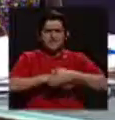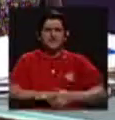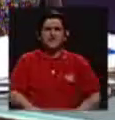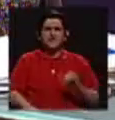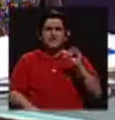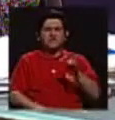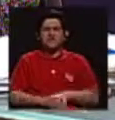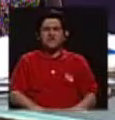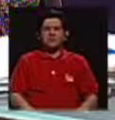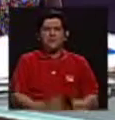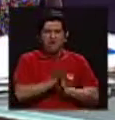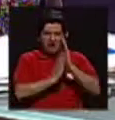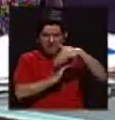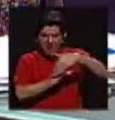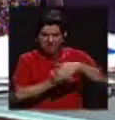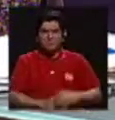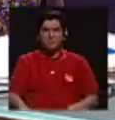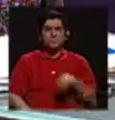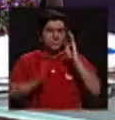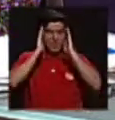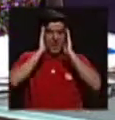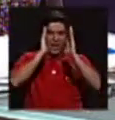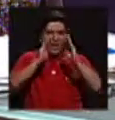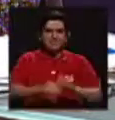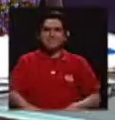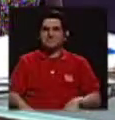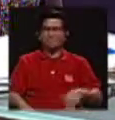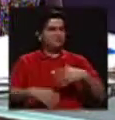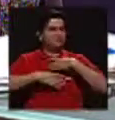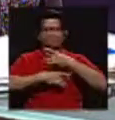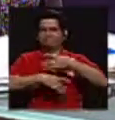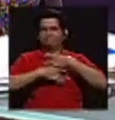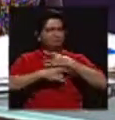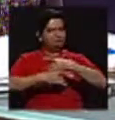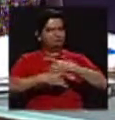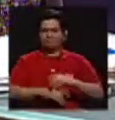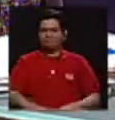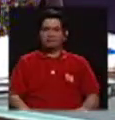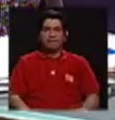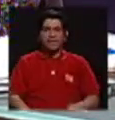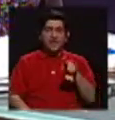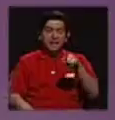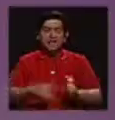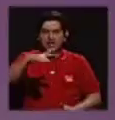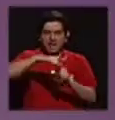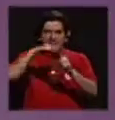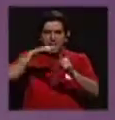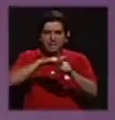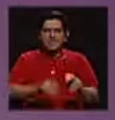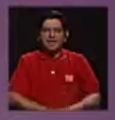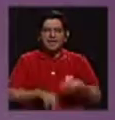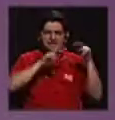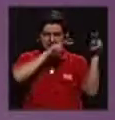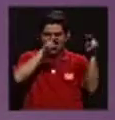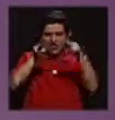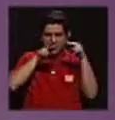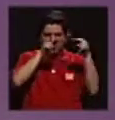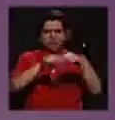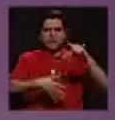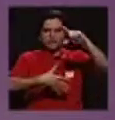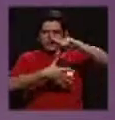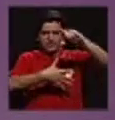cómo estos abordan el fenómeno, no se sienten escuchadas. Y un poco esa es la idea del surgimiento de los observatorios o del